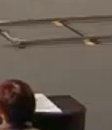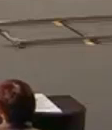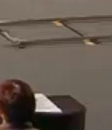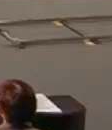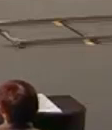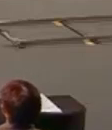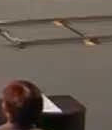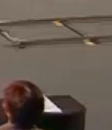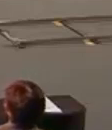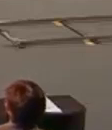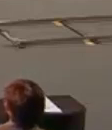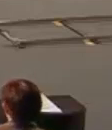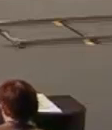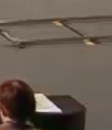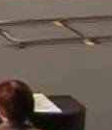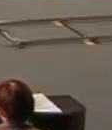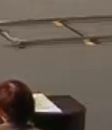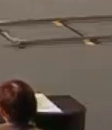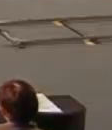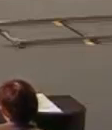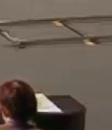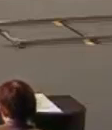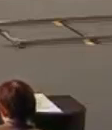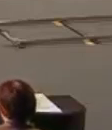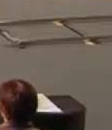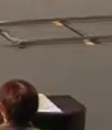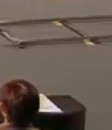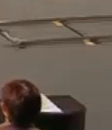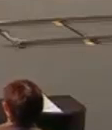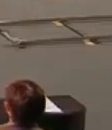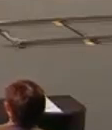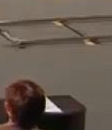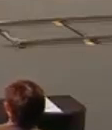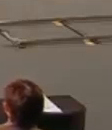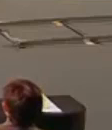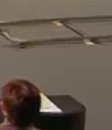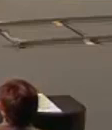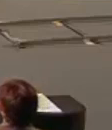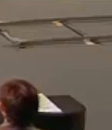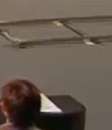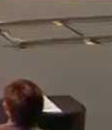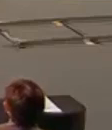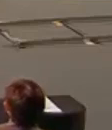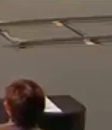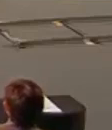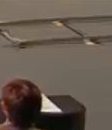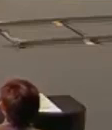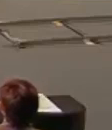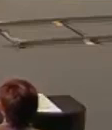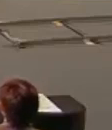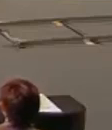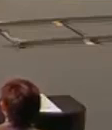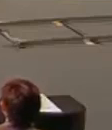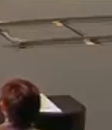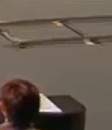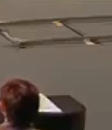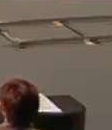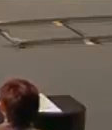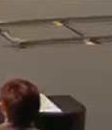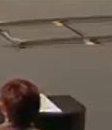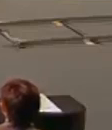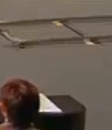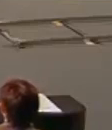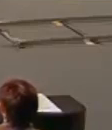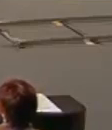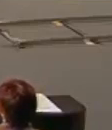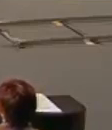Buenas noches a todas y todos. Son las 19 horas de este sábado 18 de abril de 2020. Este es el Palacio